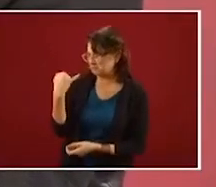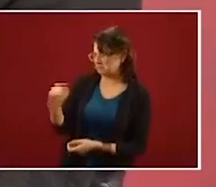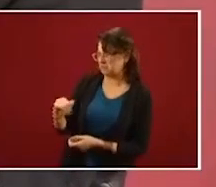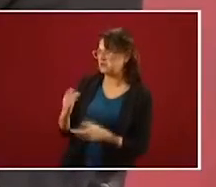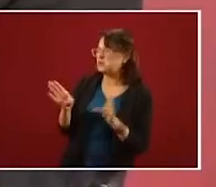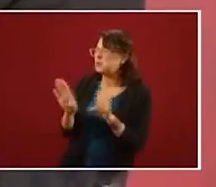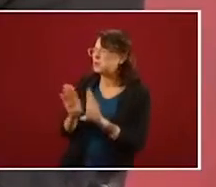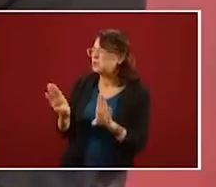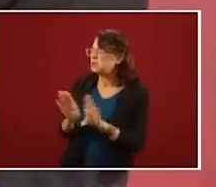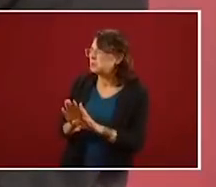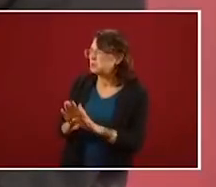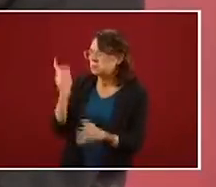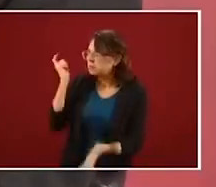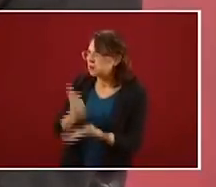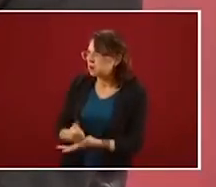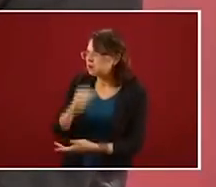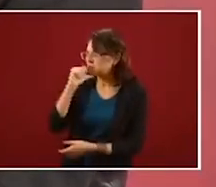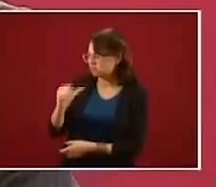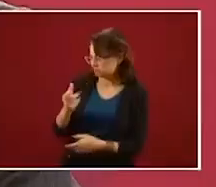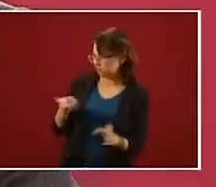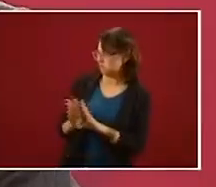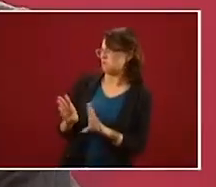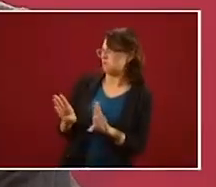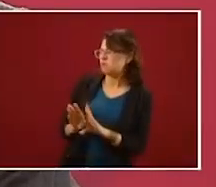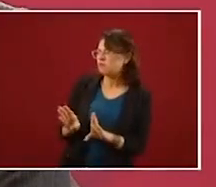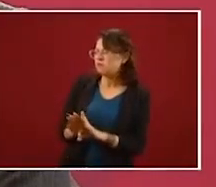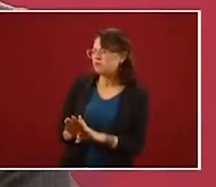¿Cómo que ya no se va a cobrar?